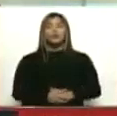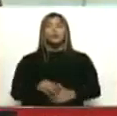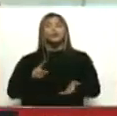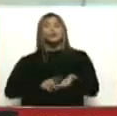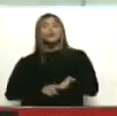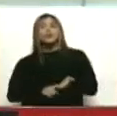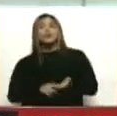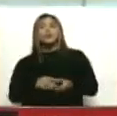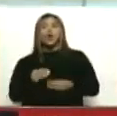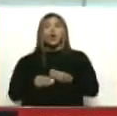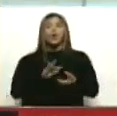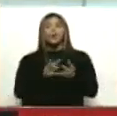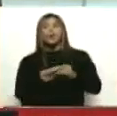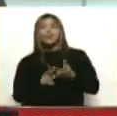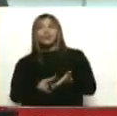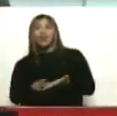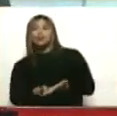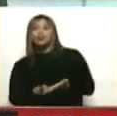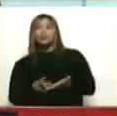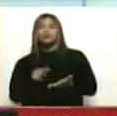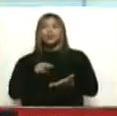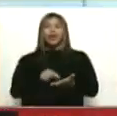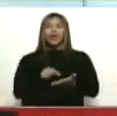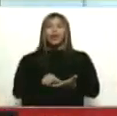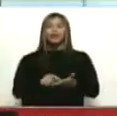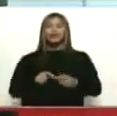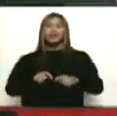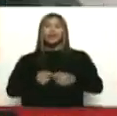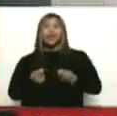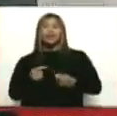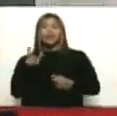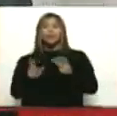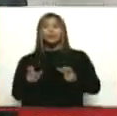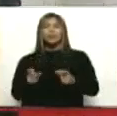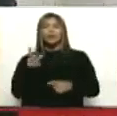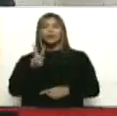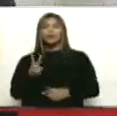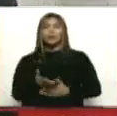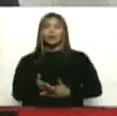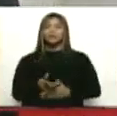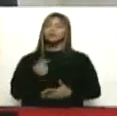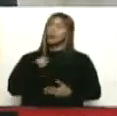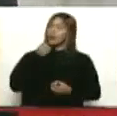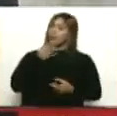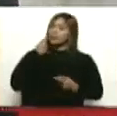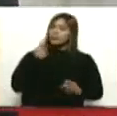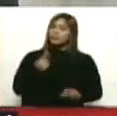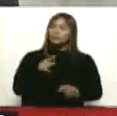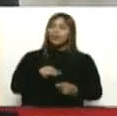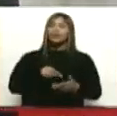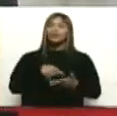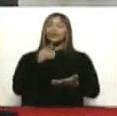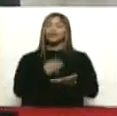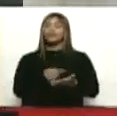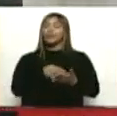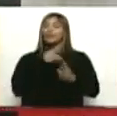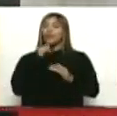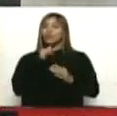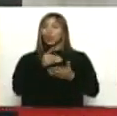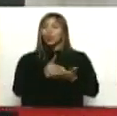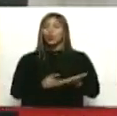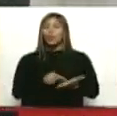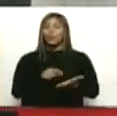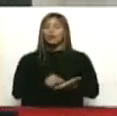materializa? ¿Cómo se traduce? ¿Qué afectación tiene sobre la vida de los venezolanos? Bueno, fíjate tú, ¿qué pasa con el decreto Obama? El decreto Obama es una